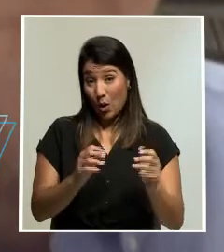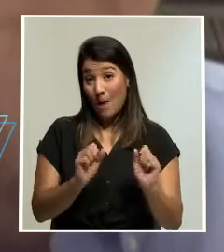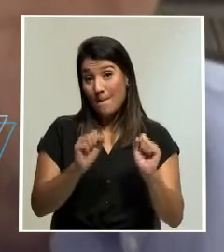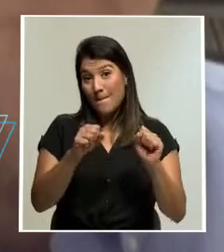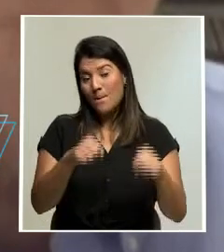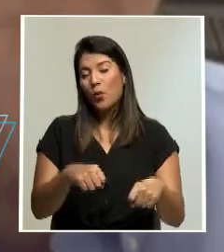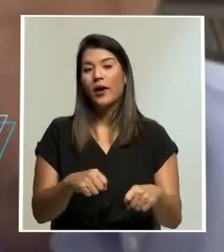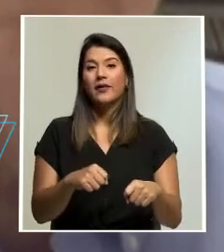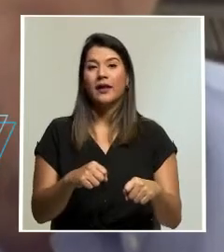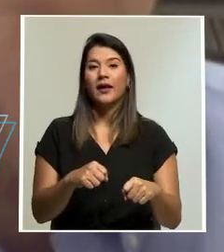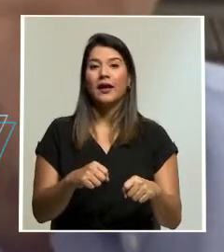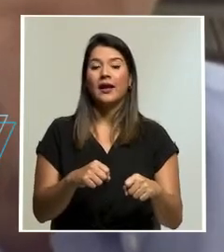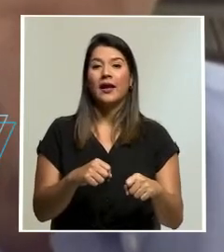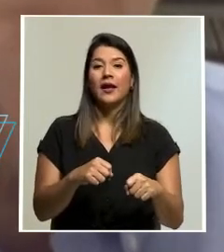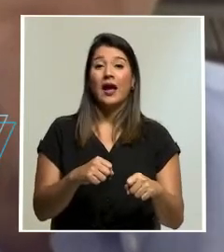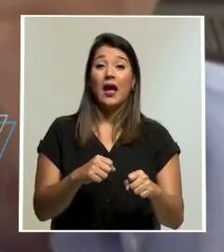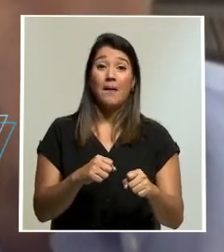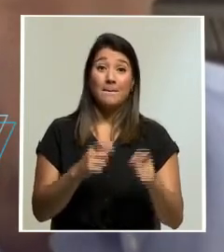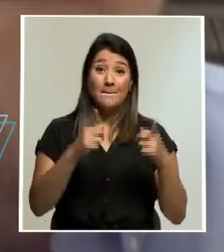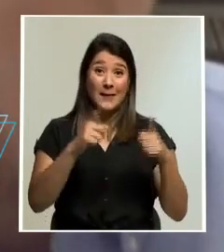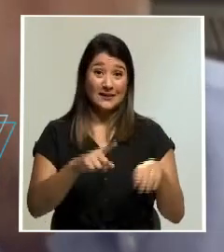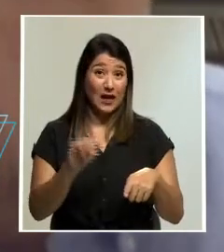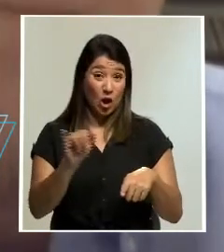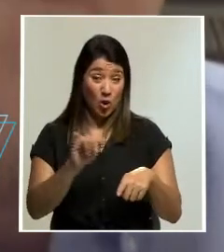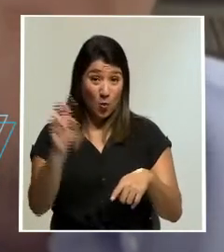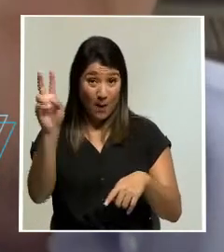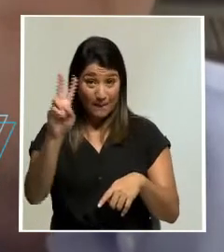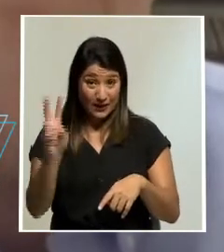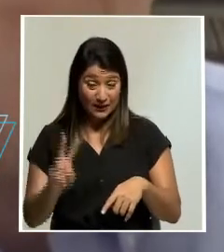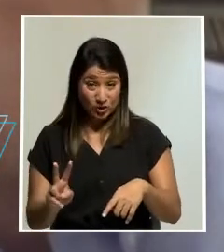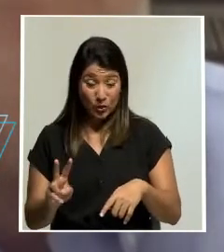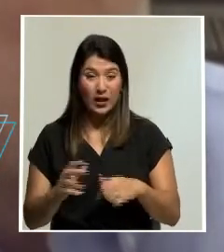un resultado como el que ya pasó en Venezuela.